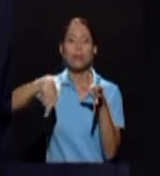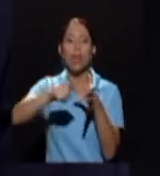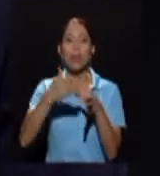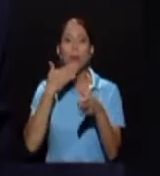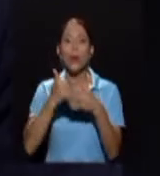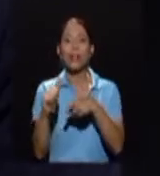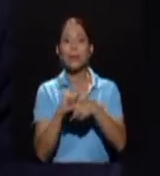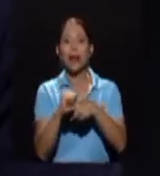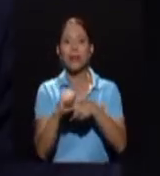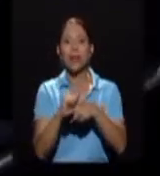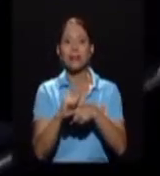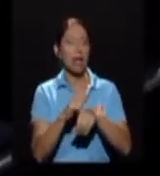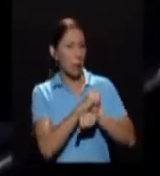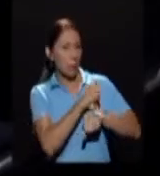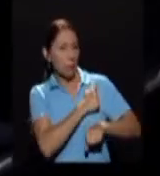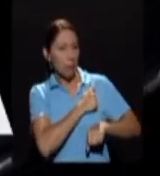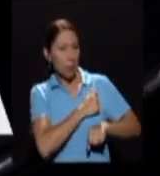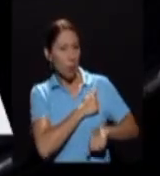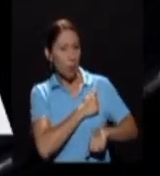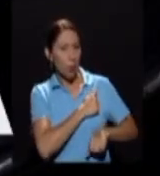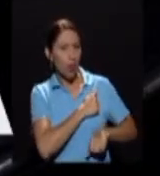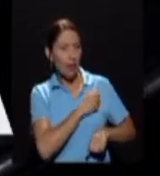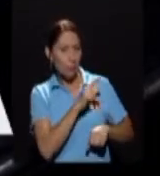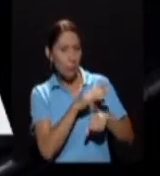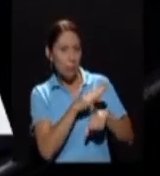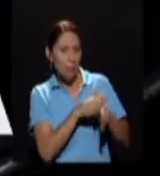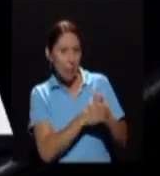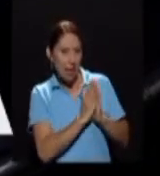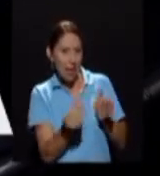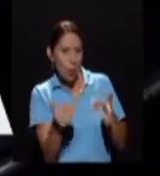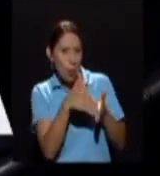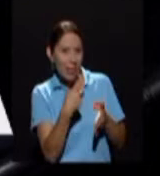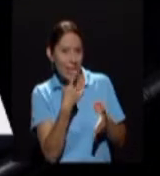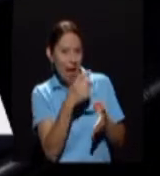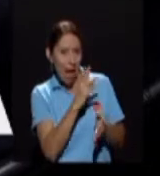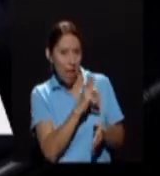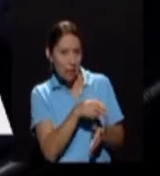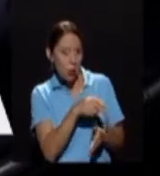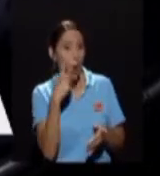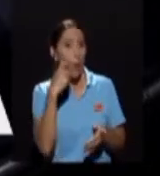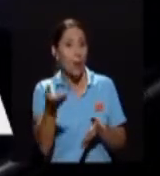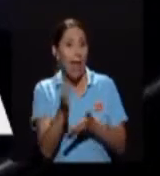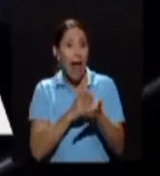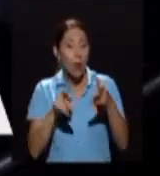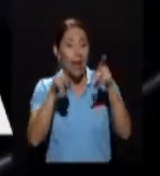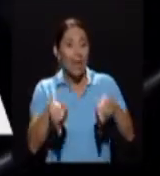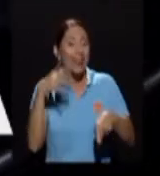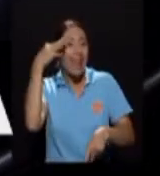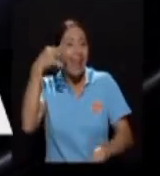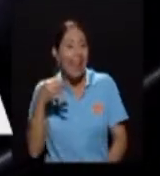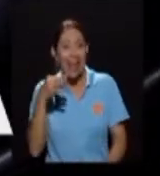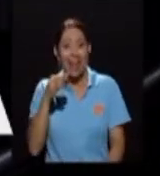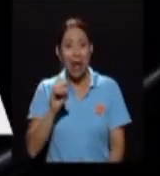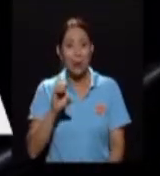Perdón, y déjeme, sí, señor ministro, pedirle que vuelva a decir eso, porque alguna gente cree que la OSD es otra cosa, y